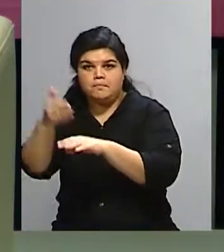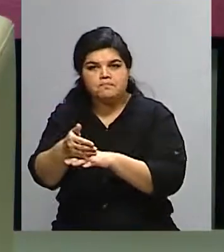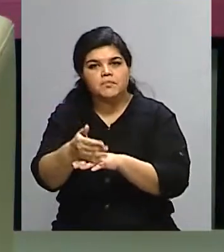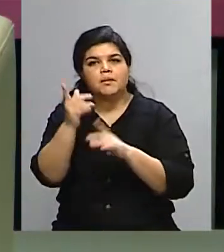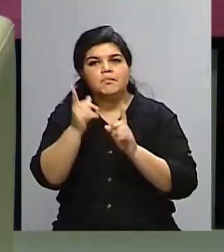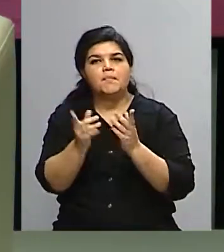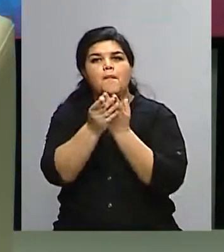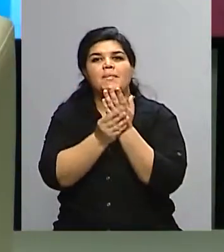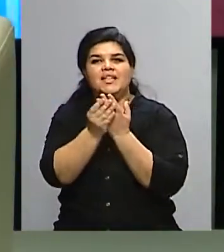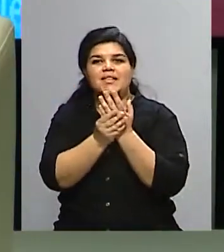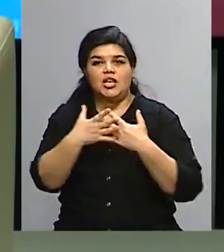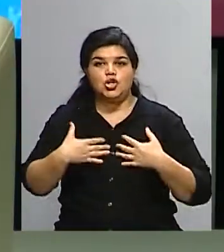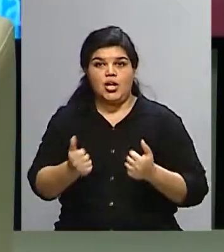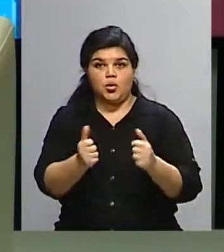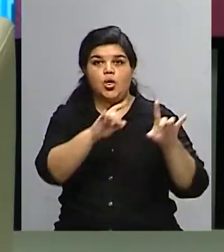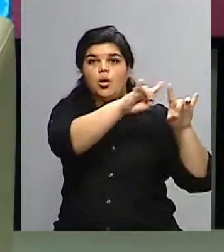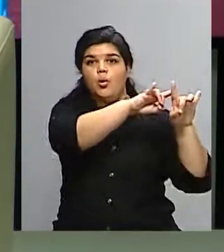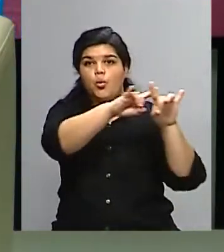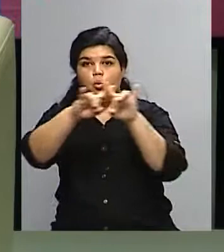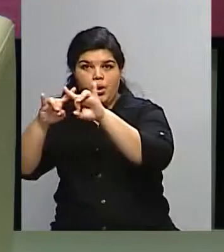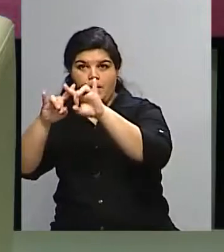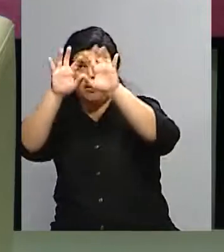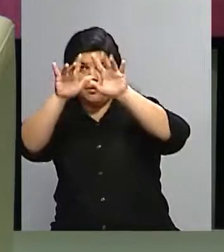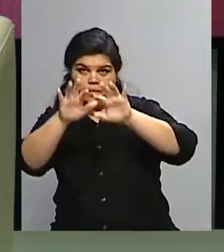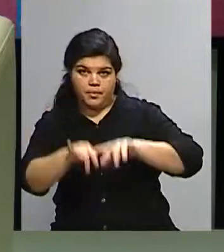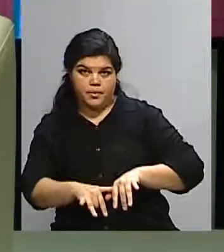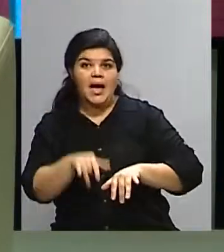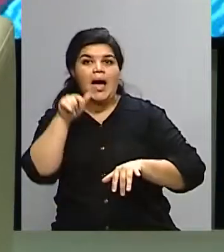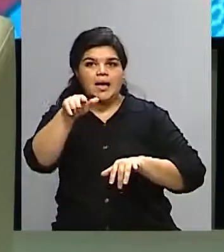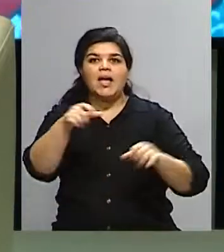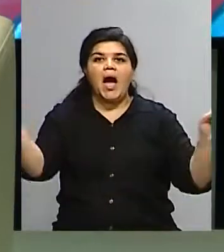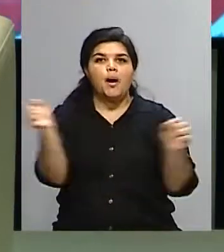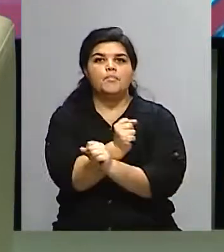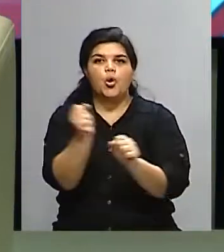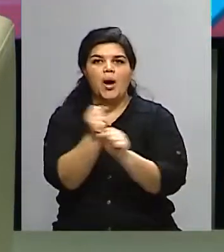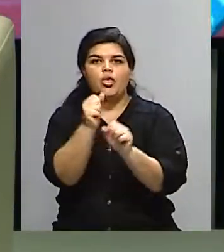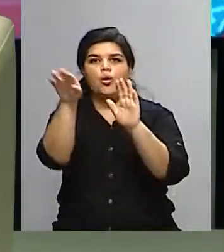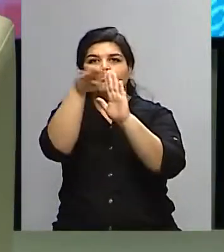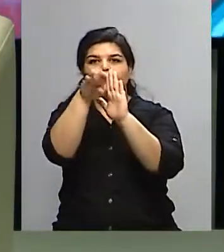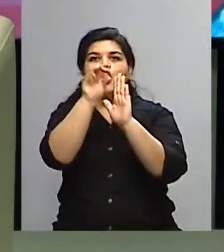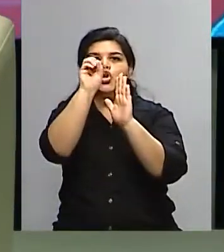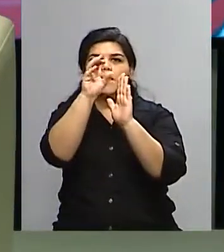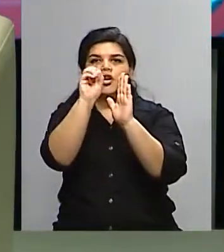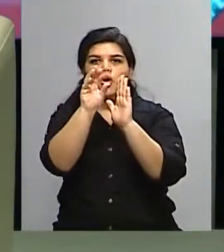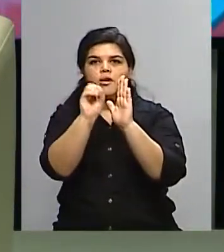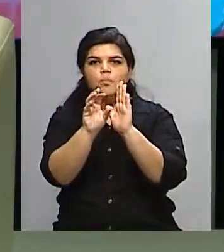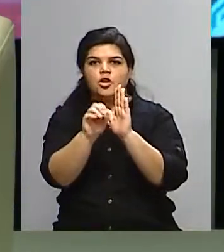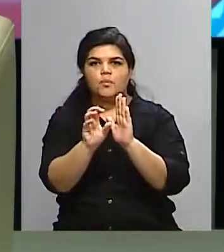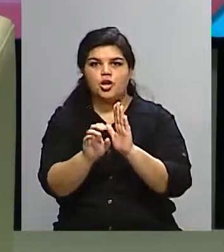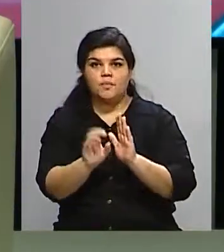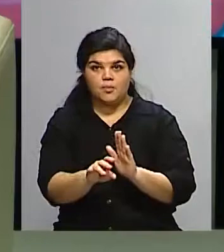todas las residencias de larga estadía que están habilitados. Es importante que siempre tratemos de buscar instituciones que estén habilitadas